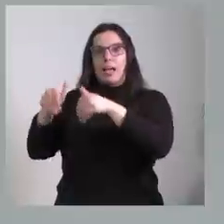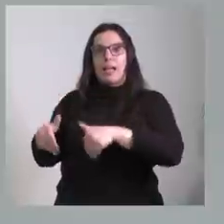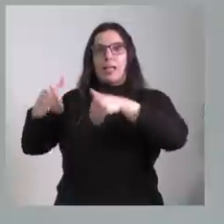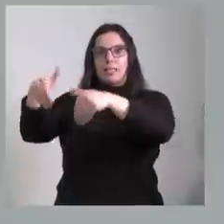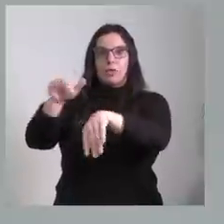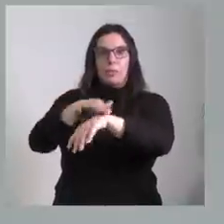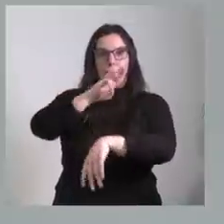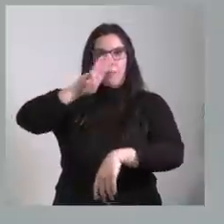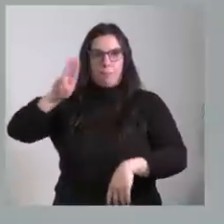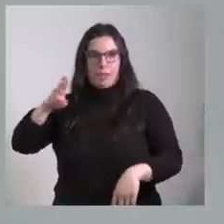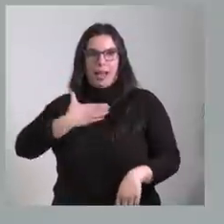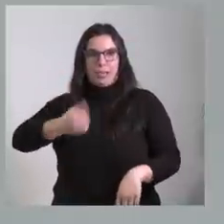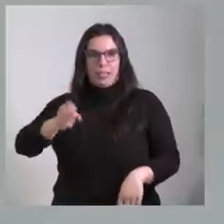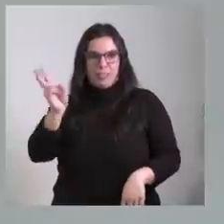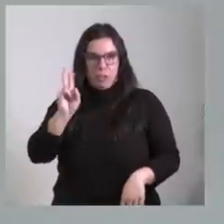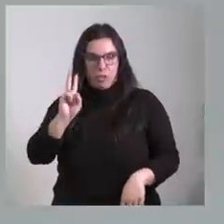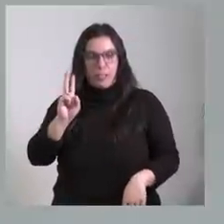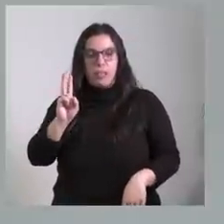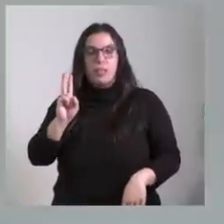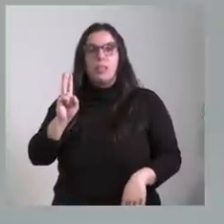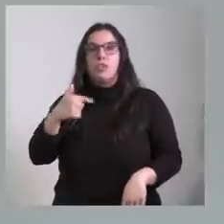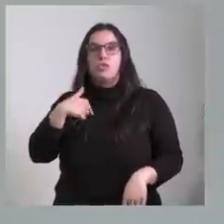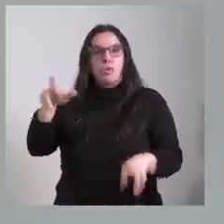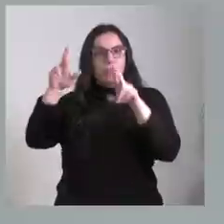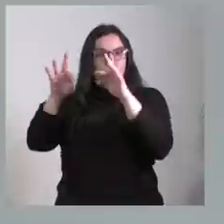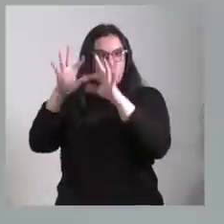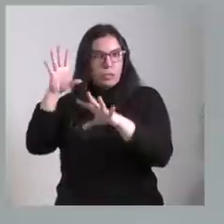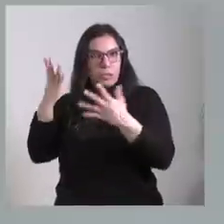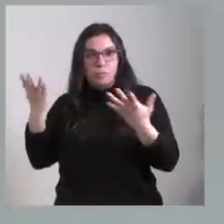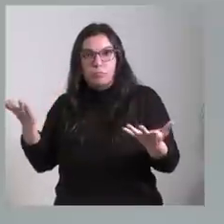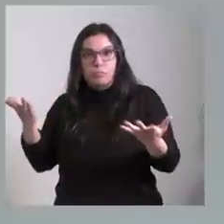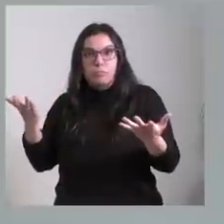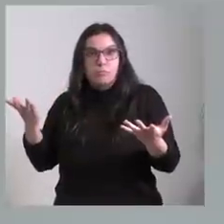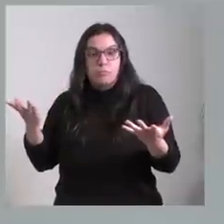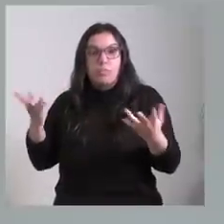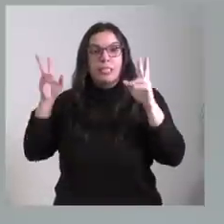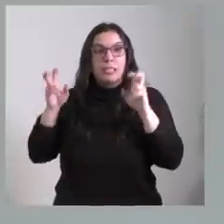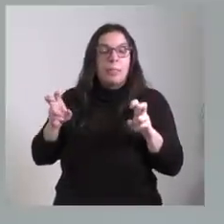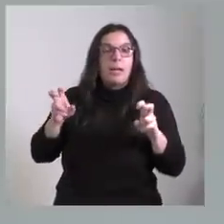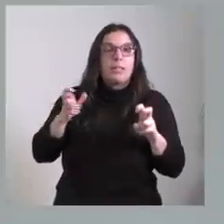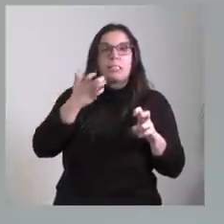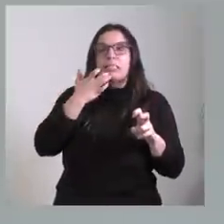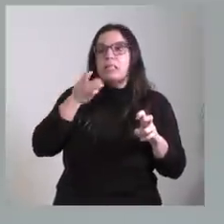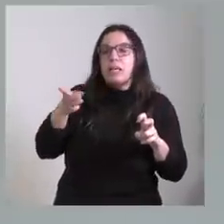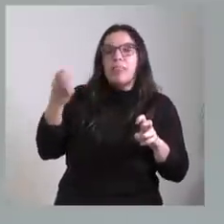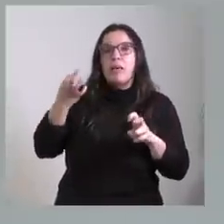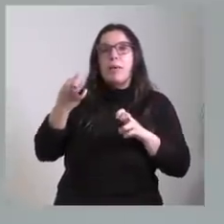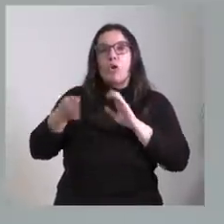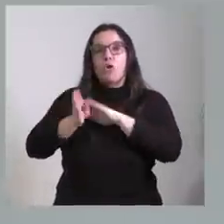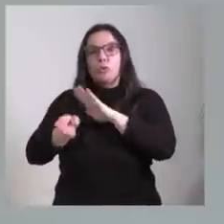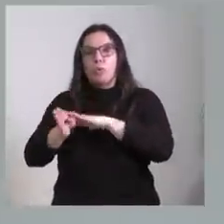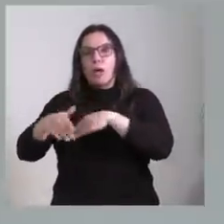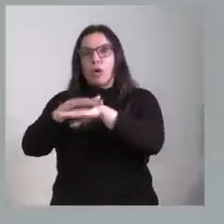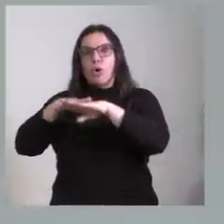a la alcaldía de Valladolid yo le deseo mucha suerte y respecto a si debe permanecer